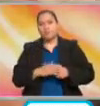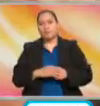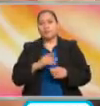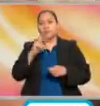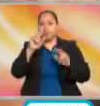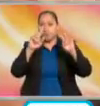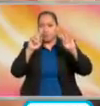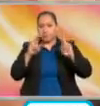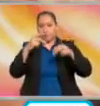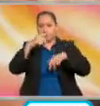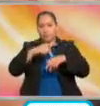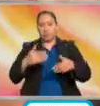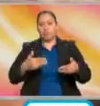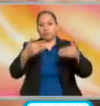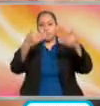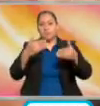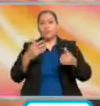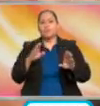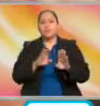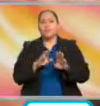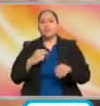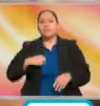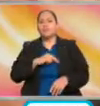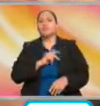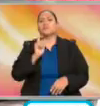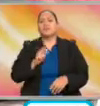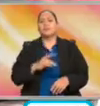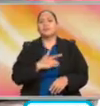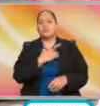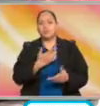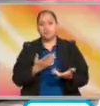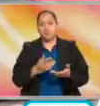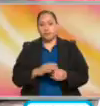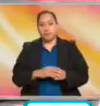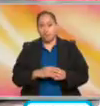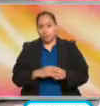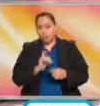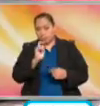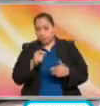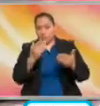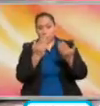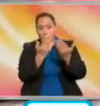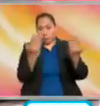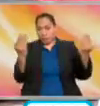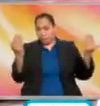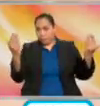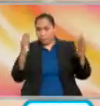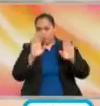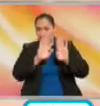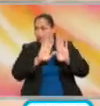muro, ¿cómo lo debemos de tomar? Como el símbolo como de lo que es al respecto, no es